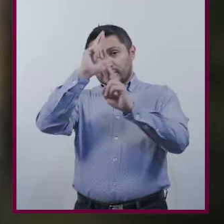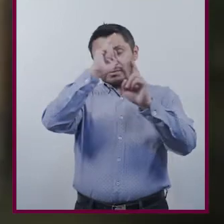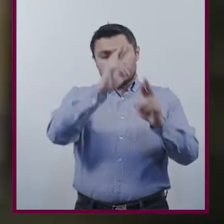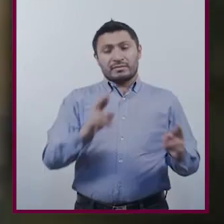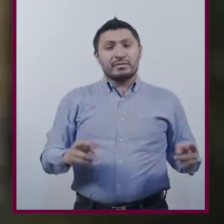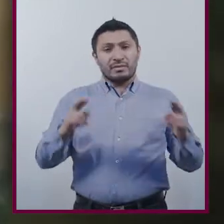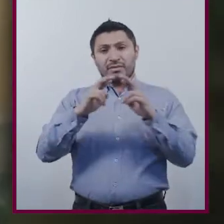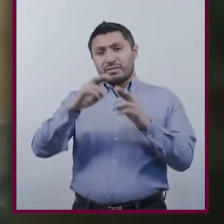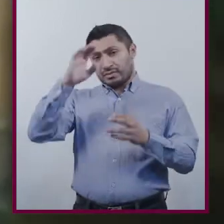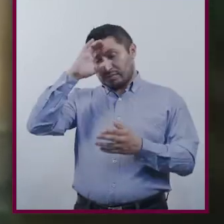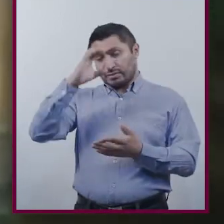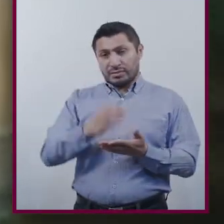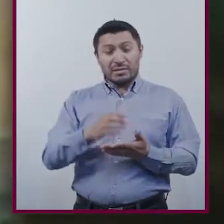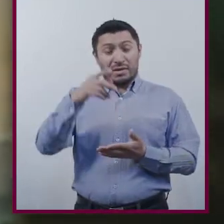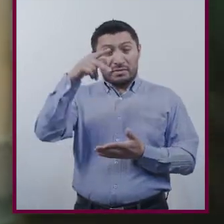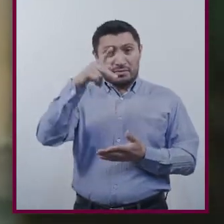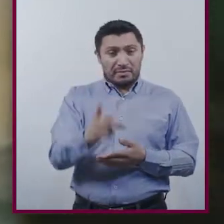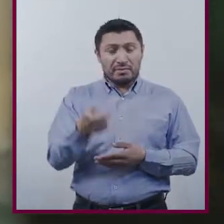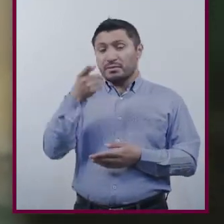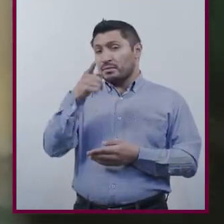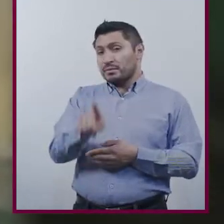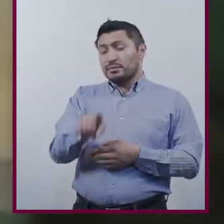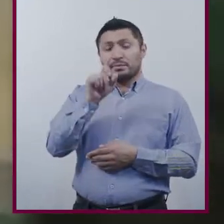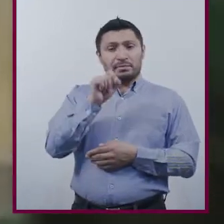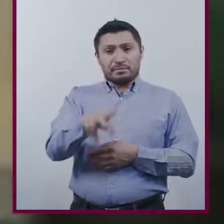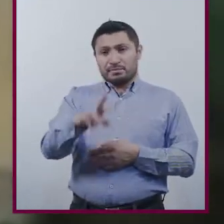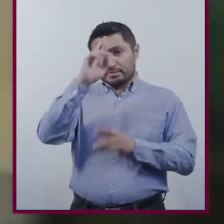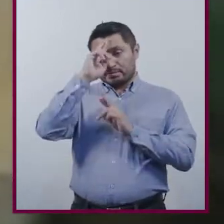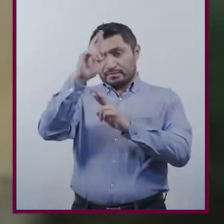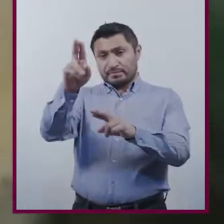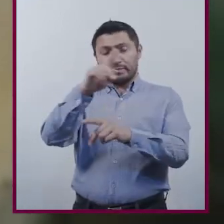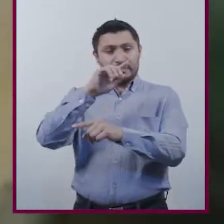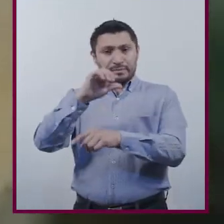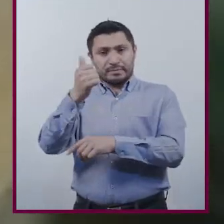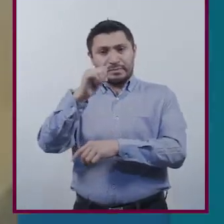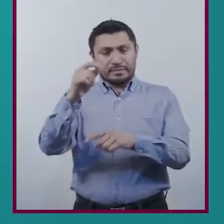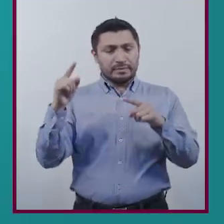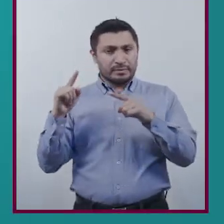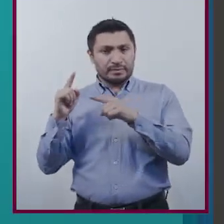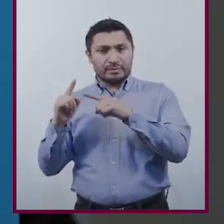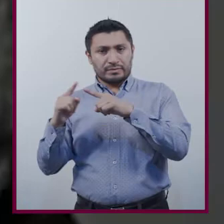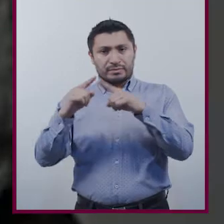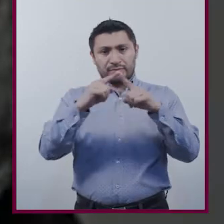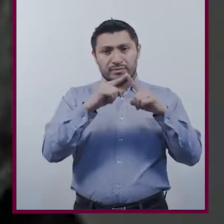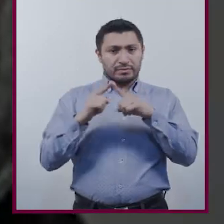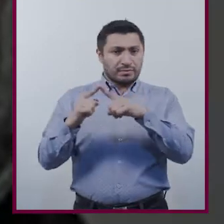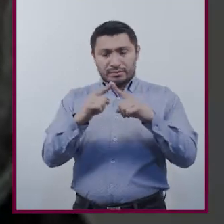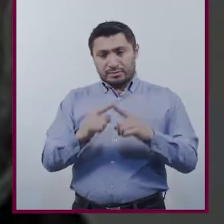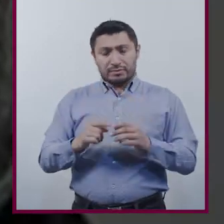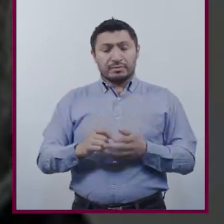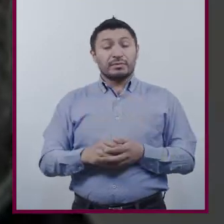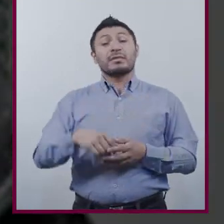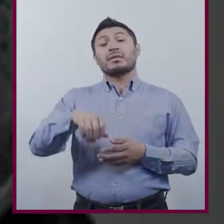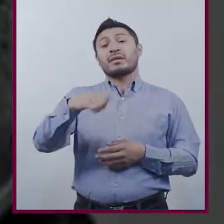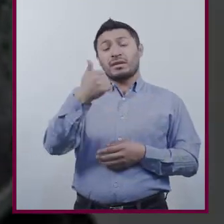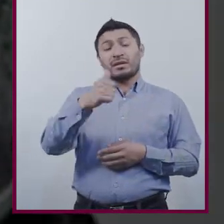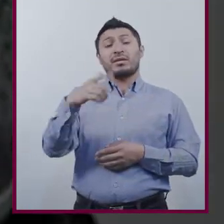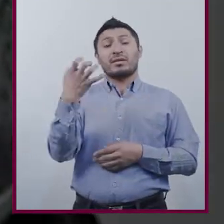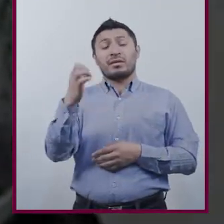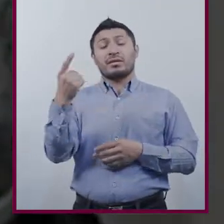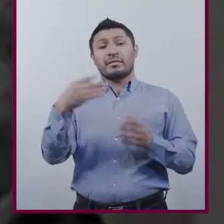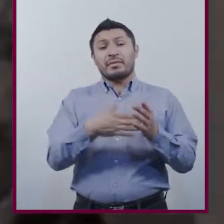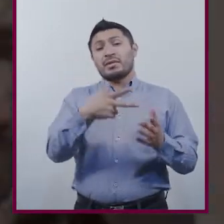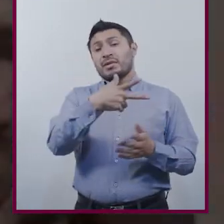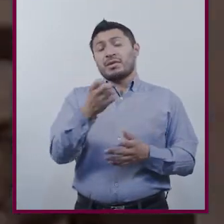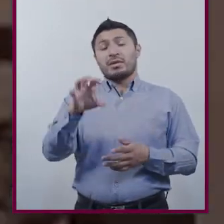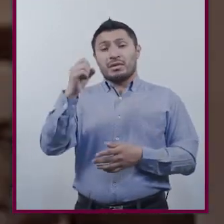religión católica, pero se ordenó el mismo respeto para las demás religiones. Y el 11 de enero de